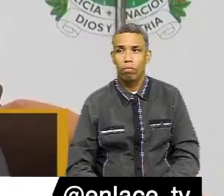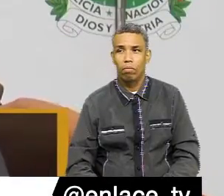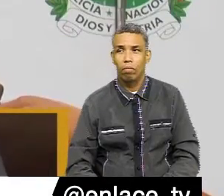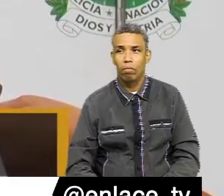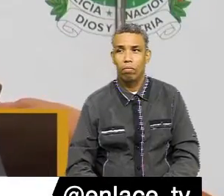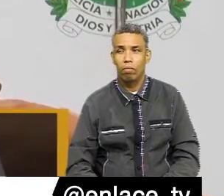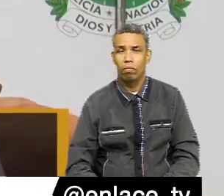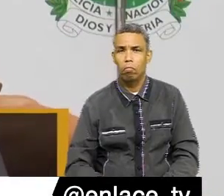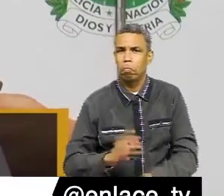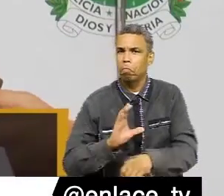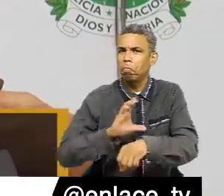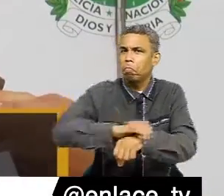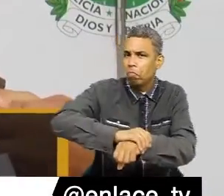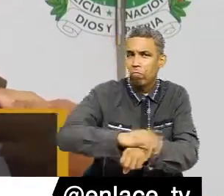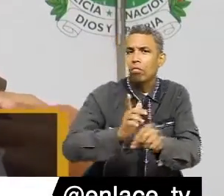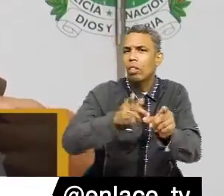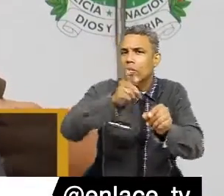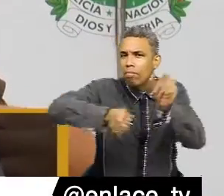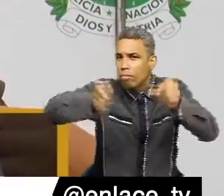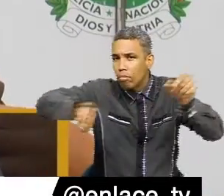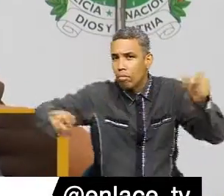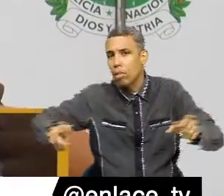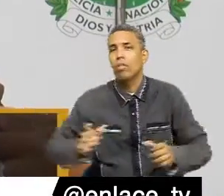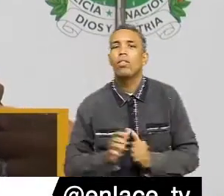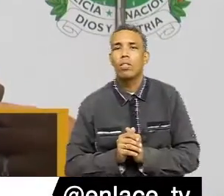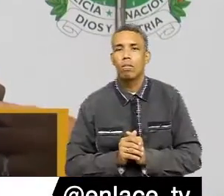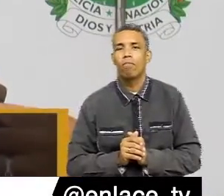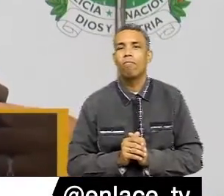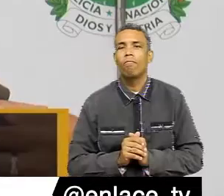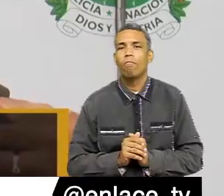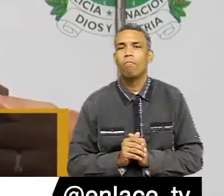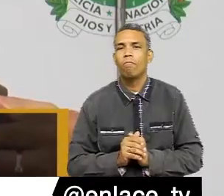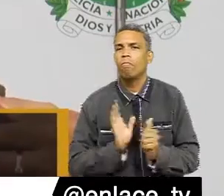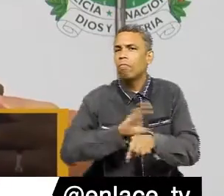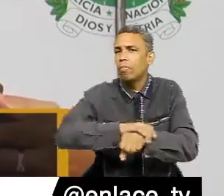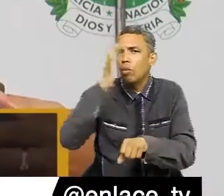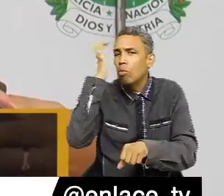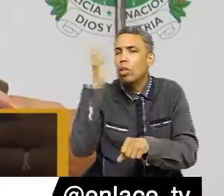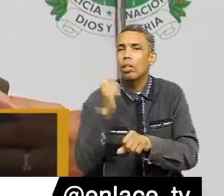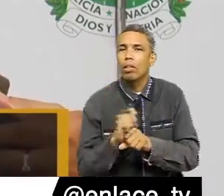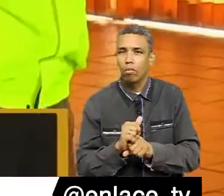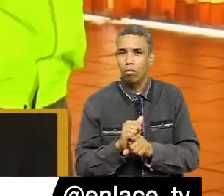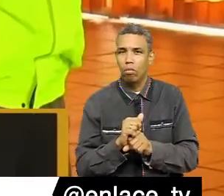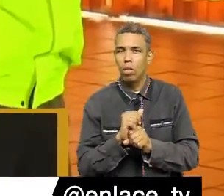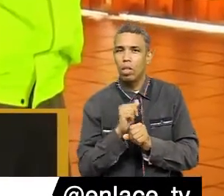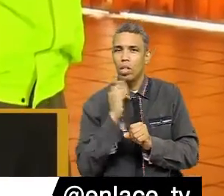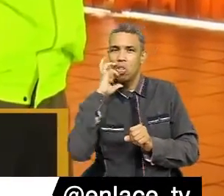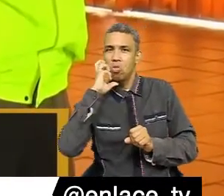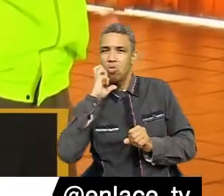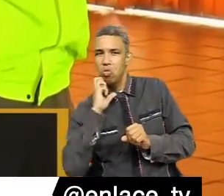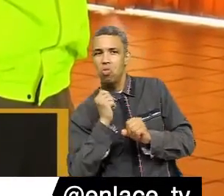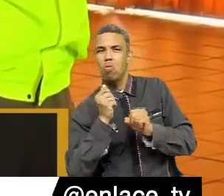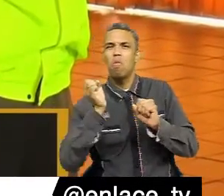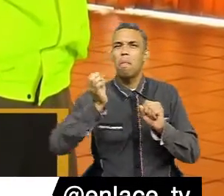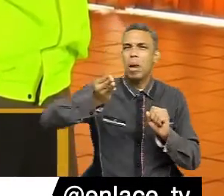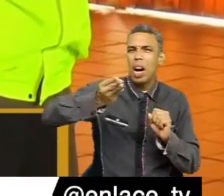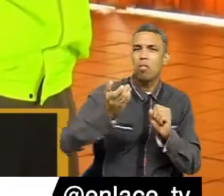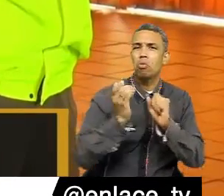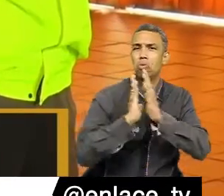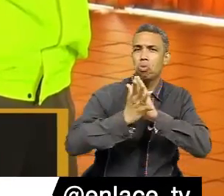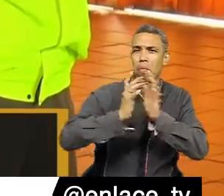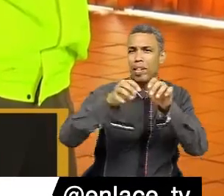Individuos que fueron capturados con vínculos en temas de hurto a usuarios de entidades financieras, también tenían